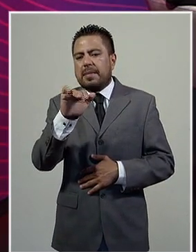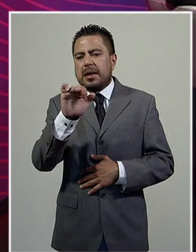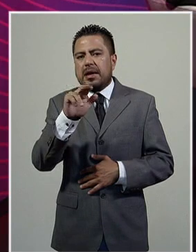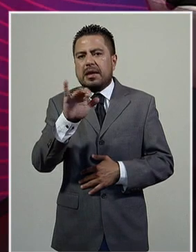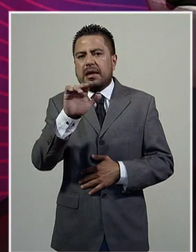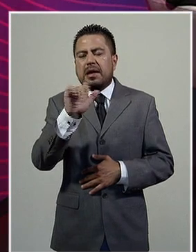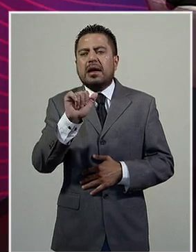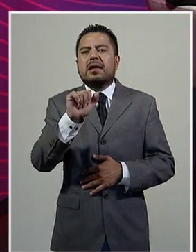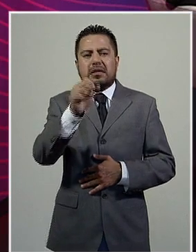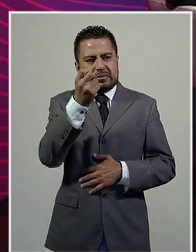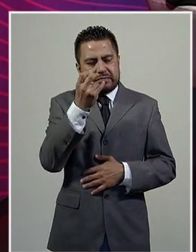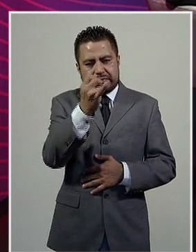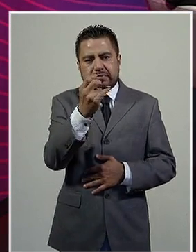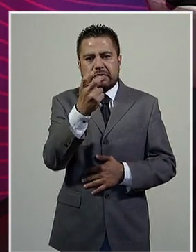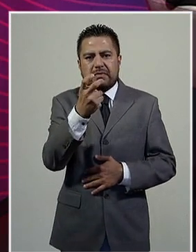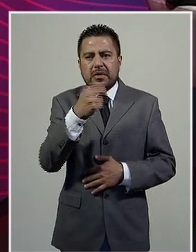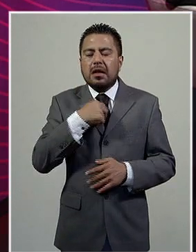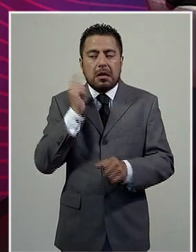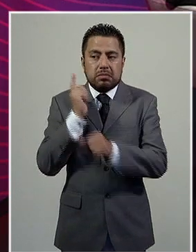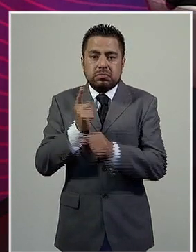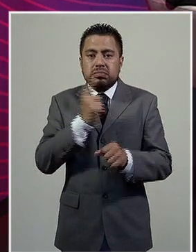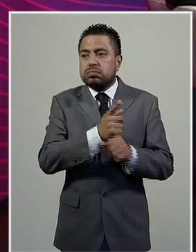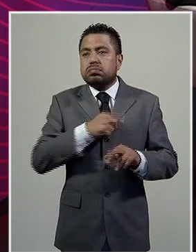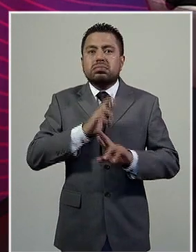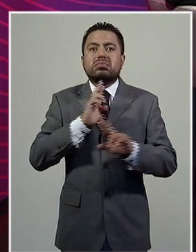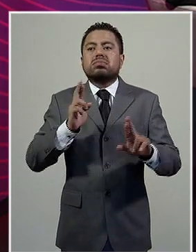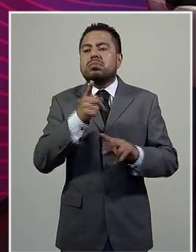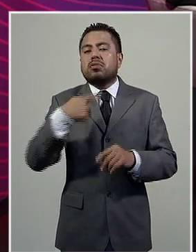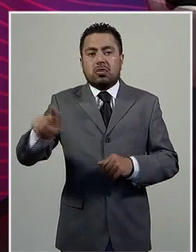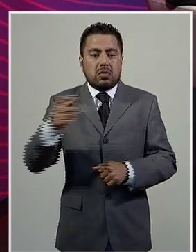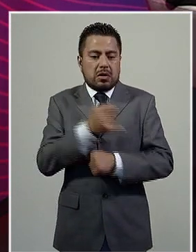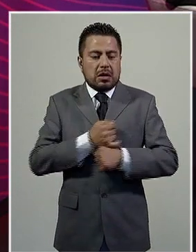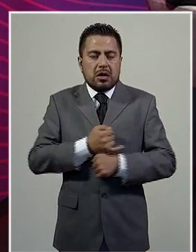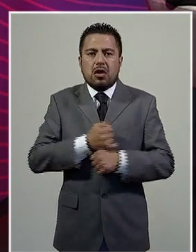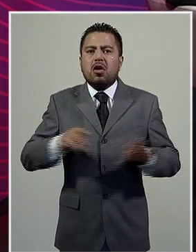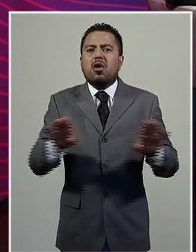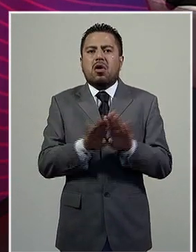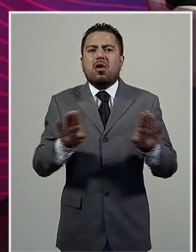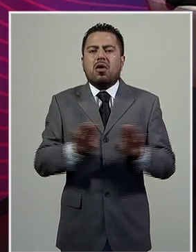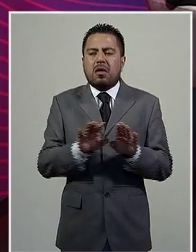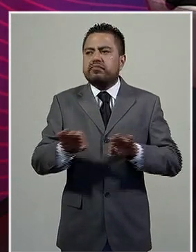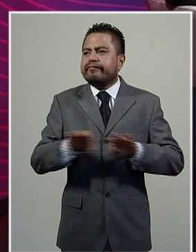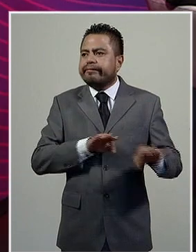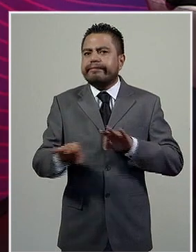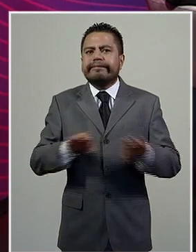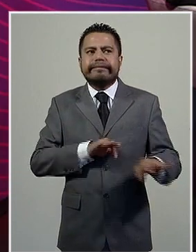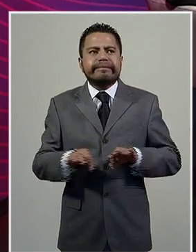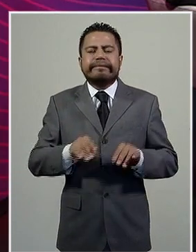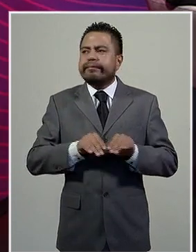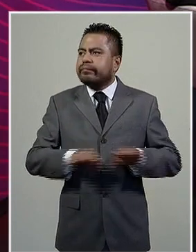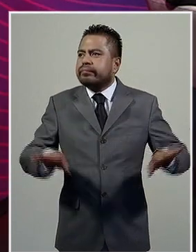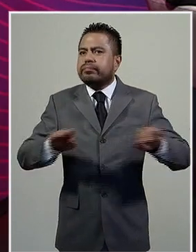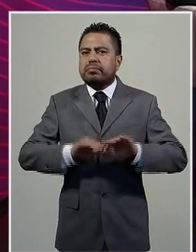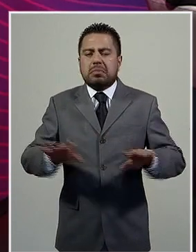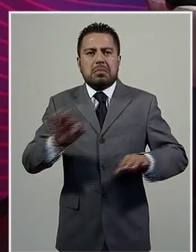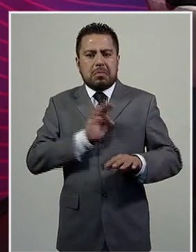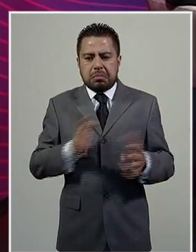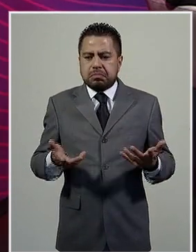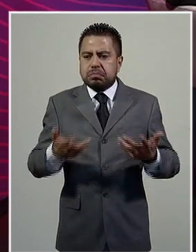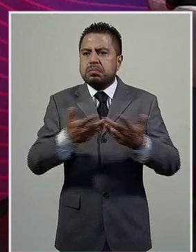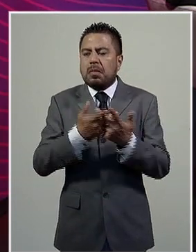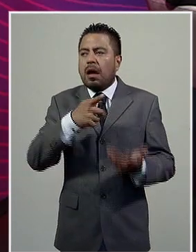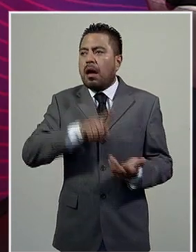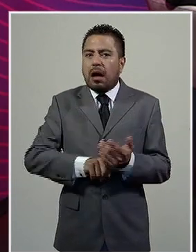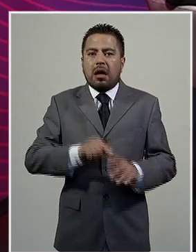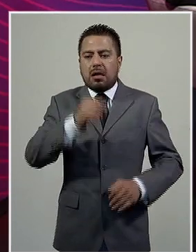bueno, hemos visto a través de los resultados de tus investigaciones cómo el mercado laboral está absolutamente permeado de